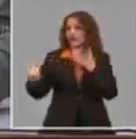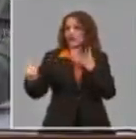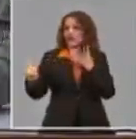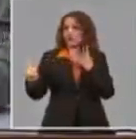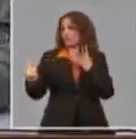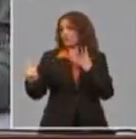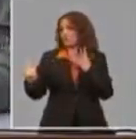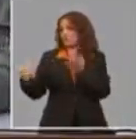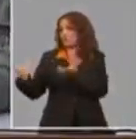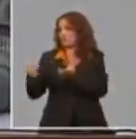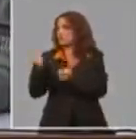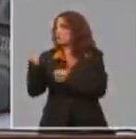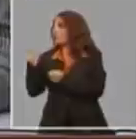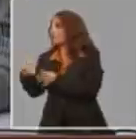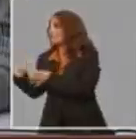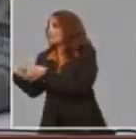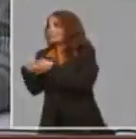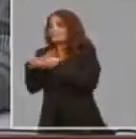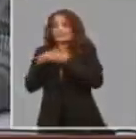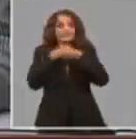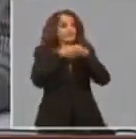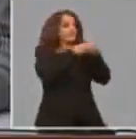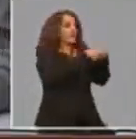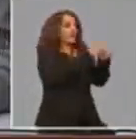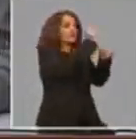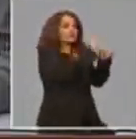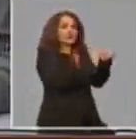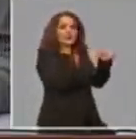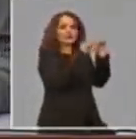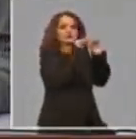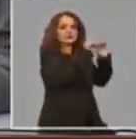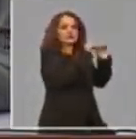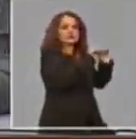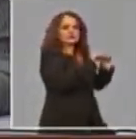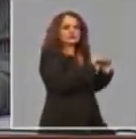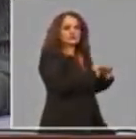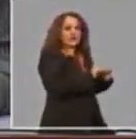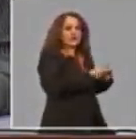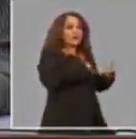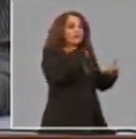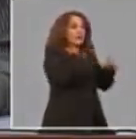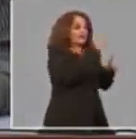y está apoyando la actividad de un acaparador y un revendedor